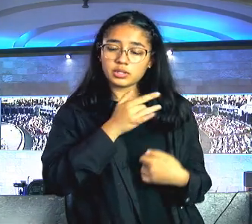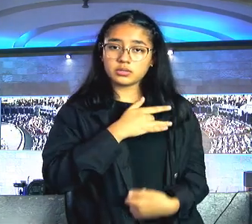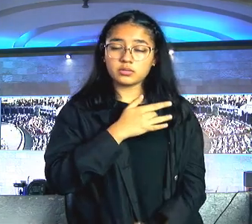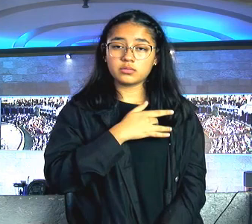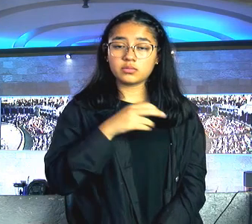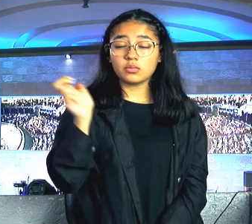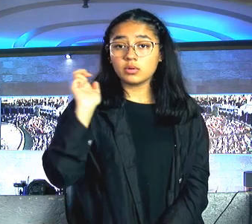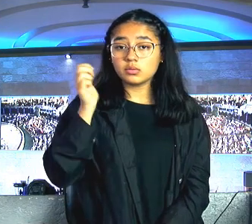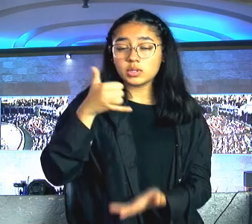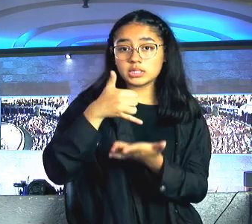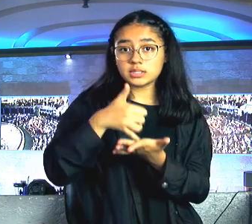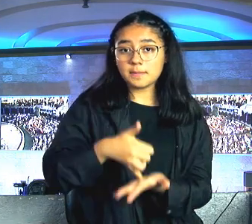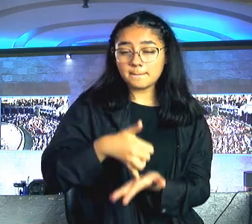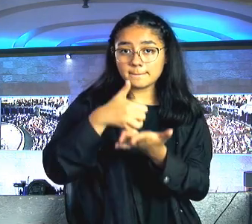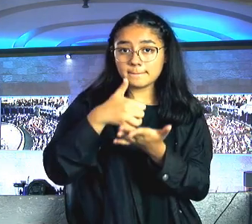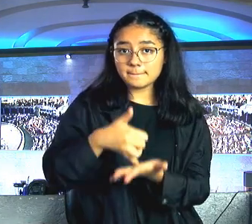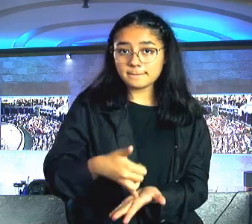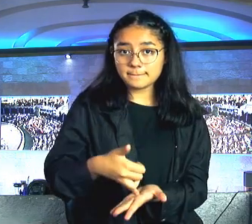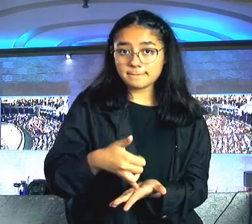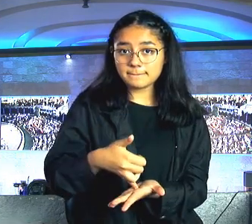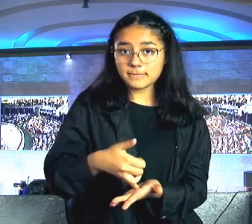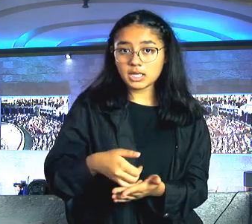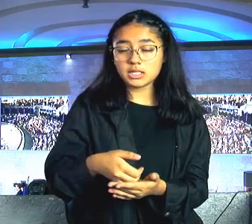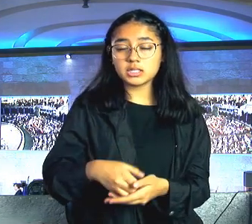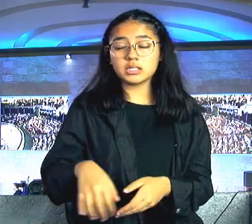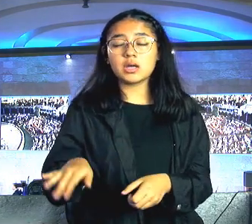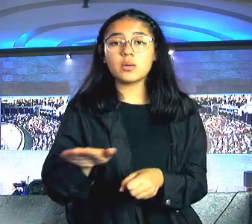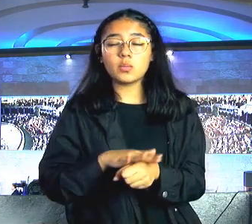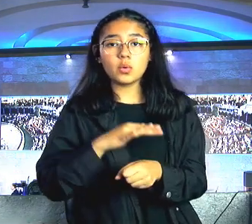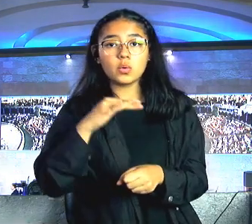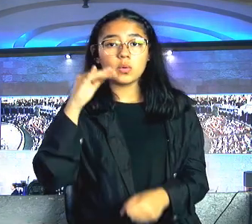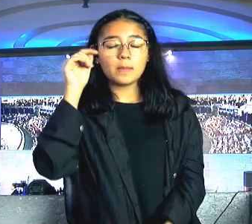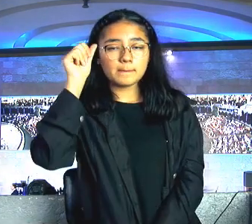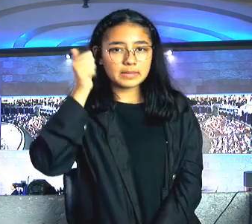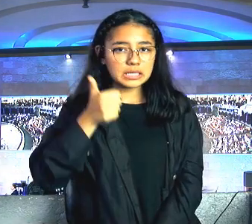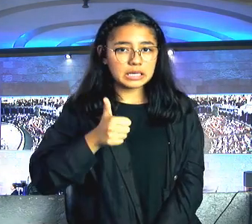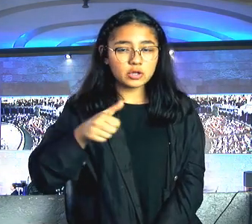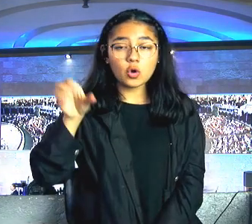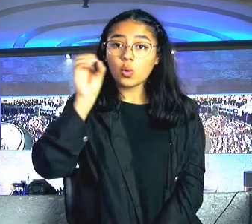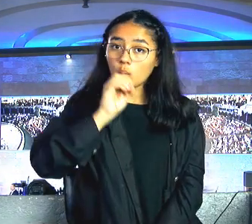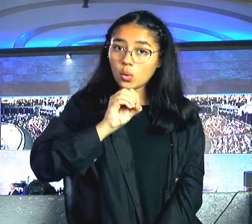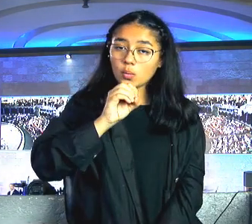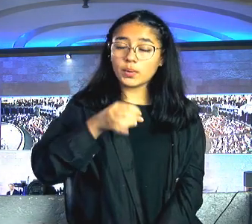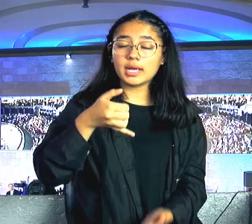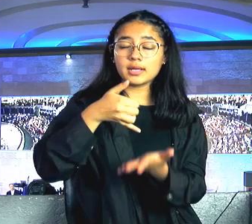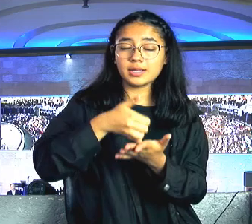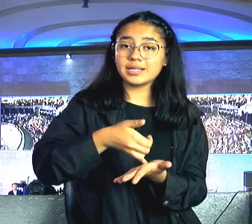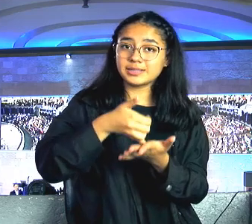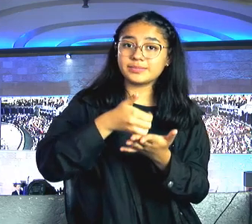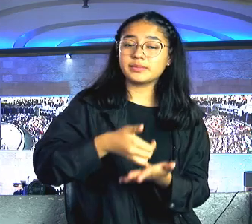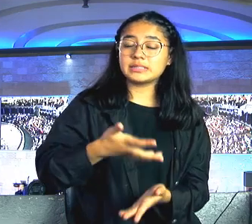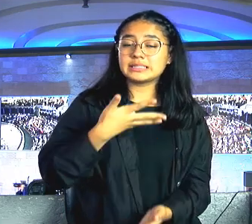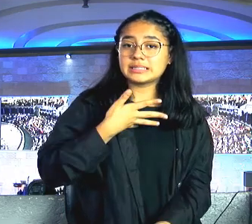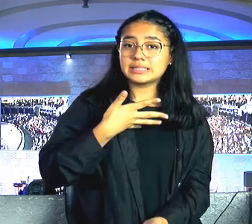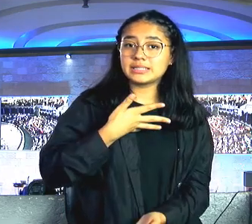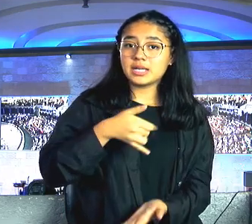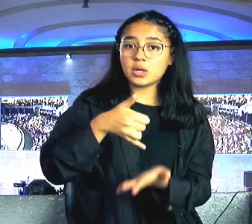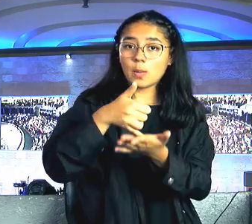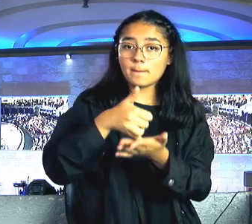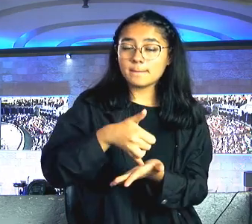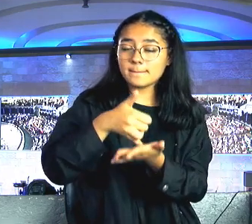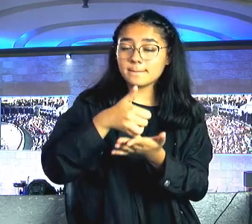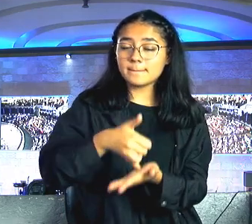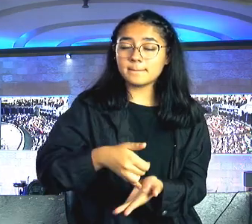pesada porque tiene mucho pecado, o el peso que tiene es un peso de